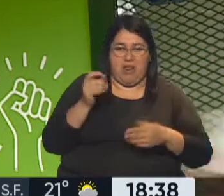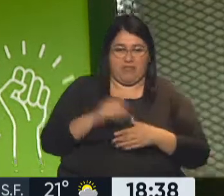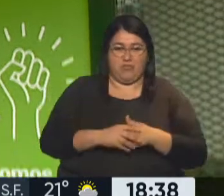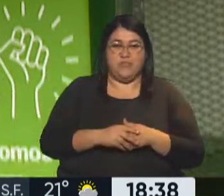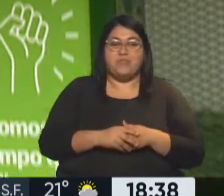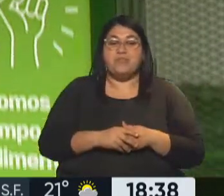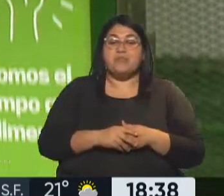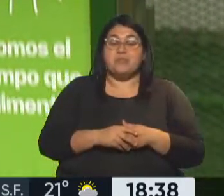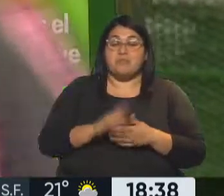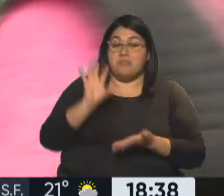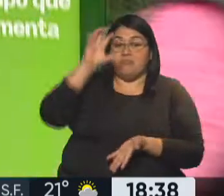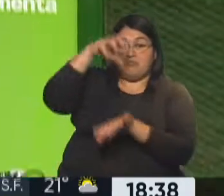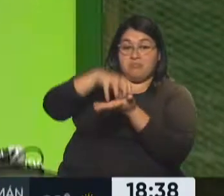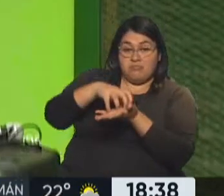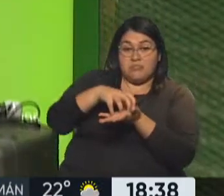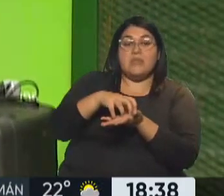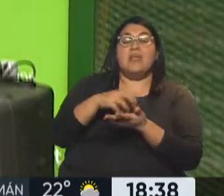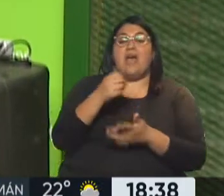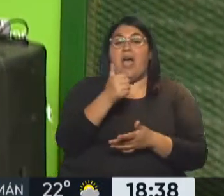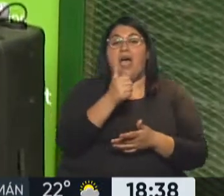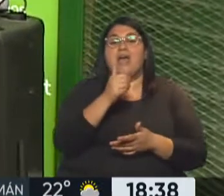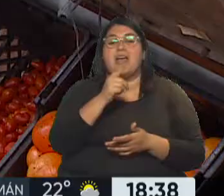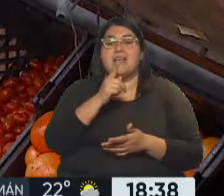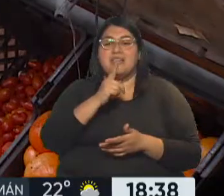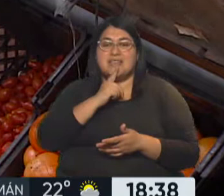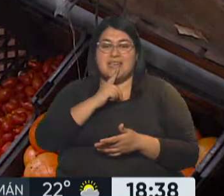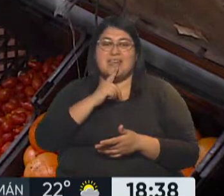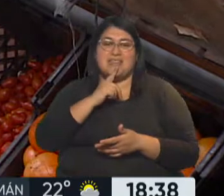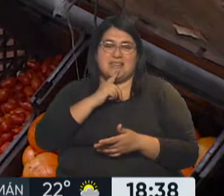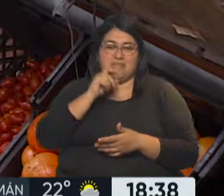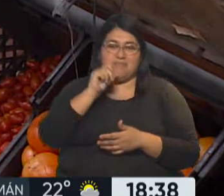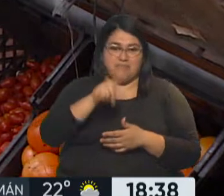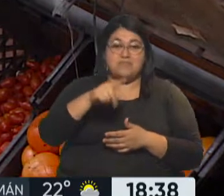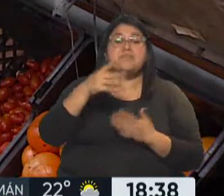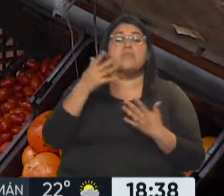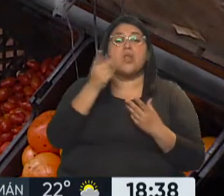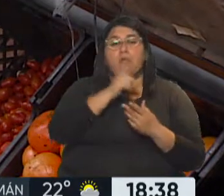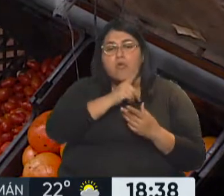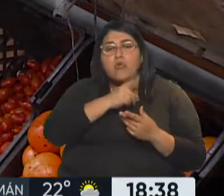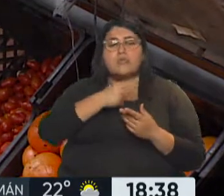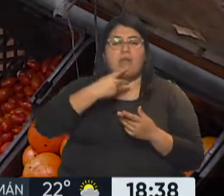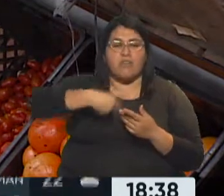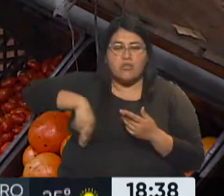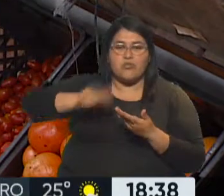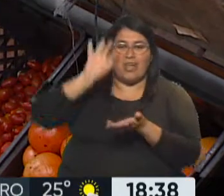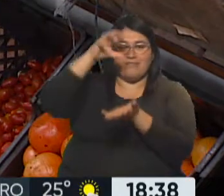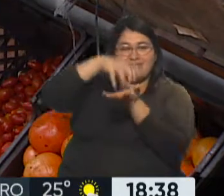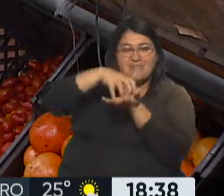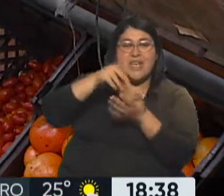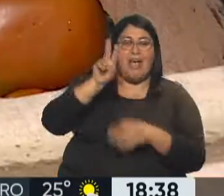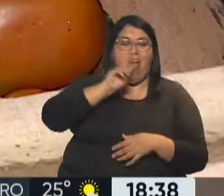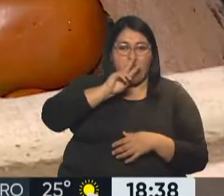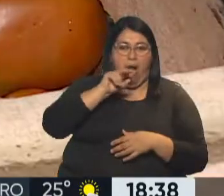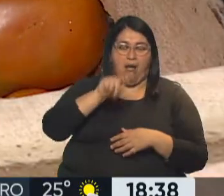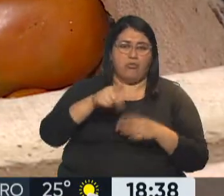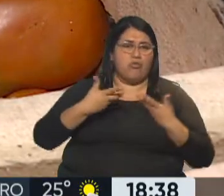Un nuevo local de la Unión de Trabajadores de la Tierra quedó inaugurado en el barrio de Almagro. Frutas y verduras agroecológicas más